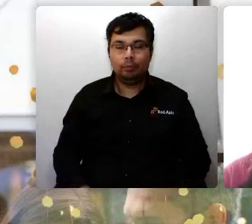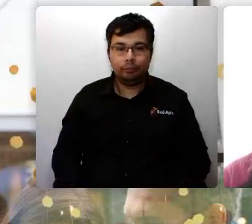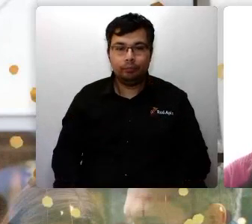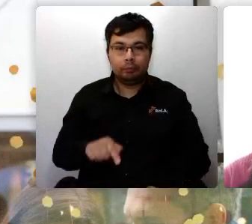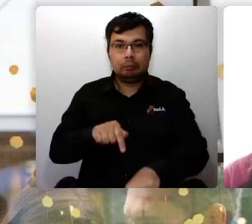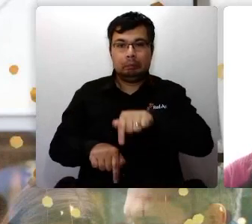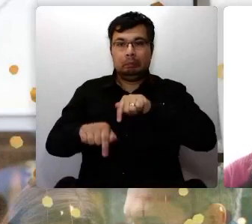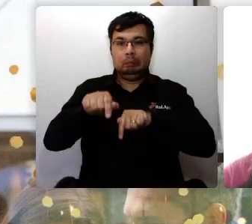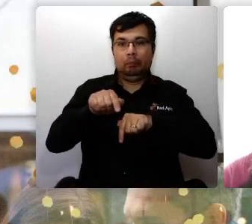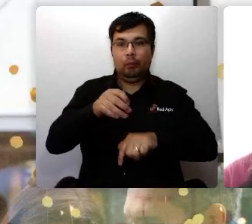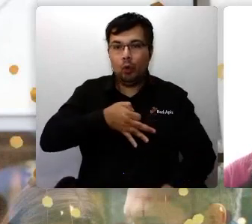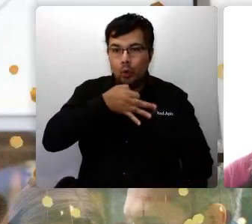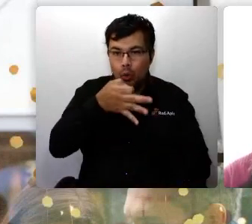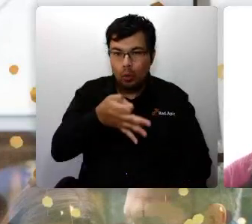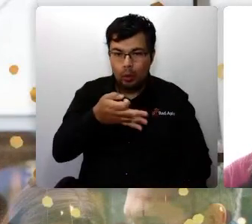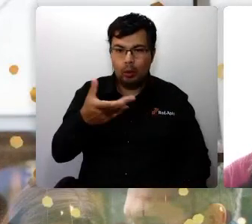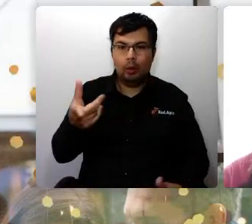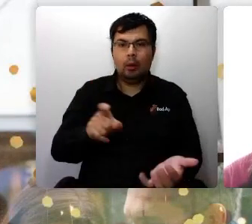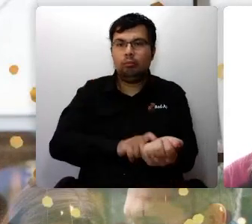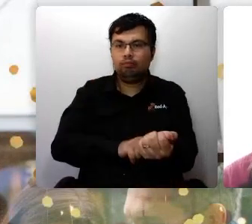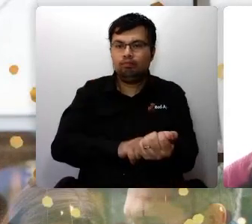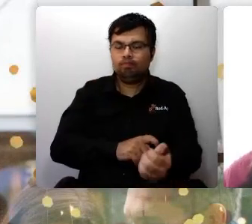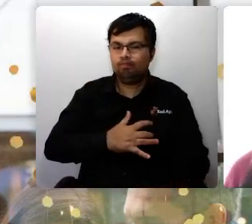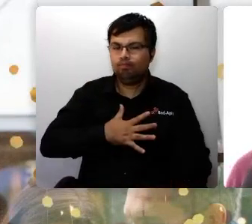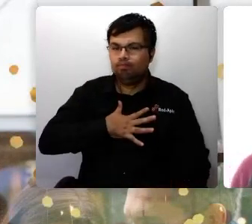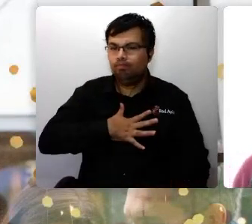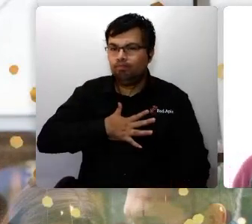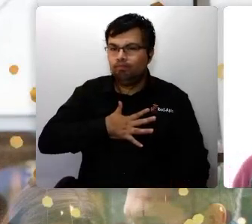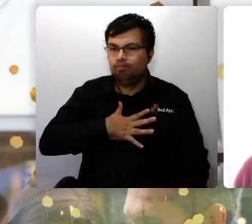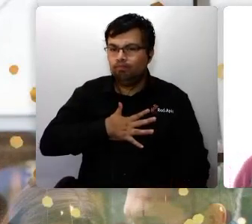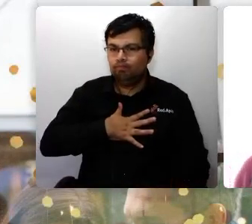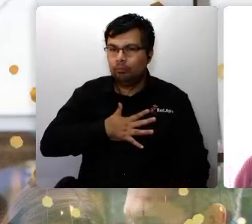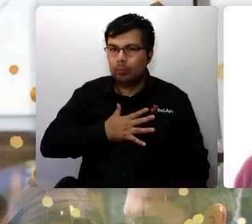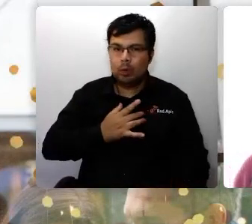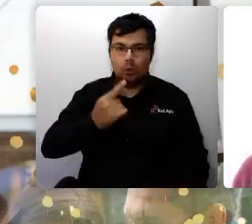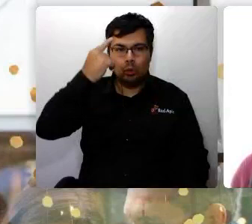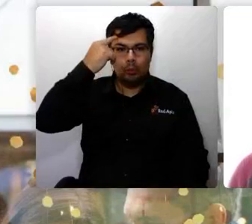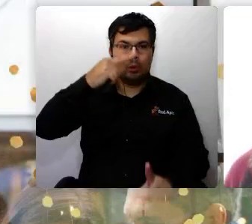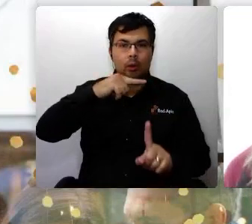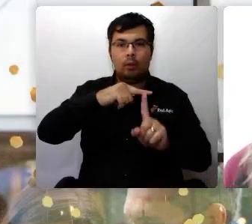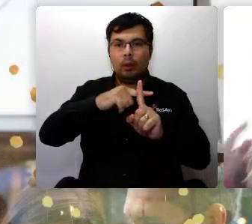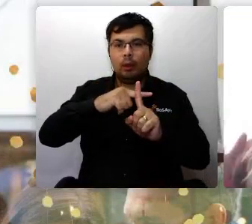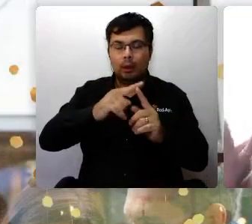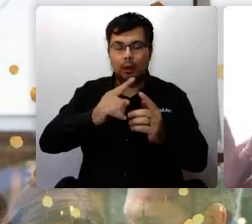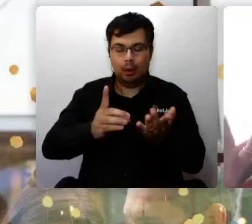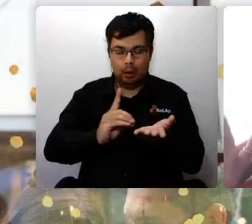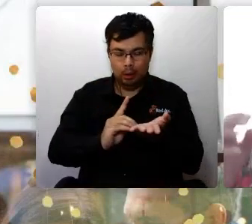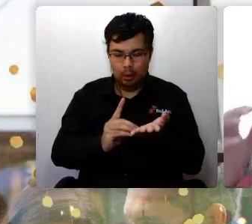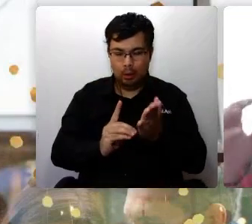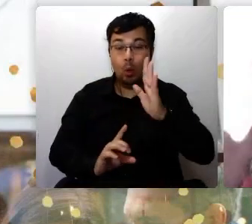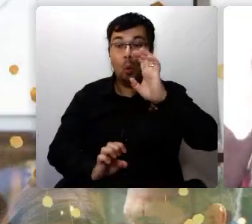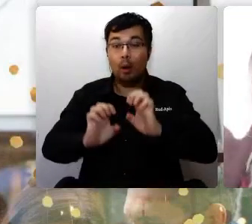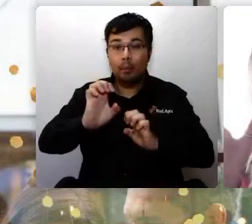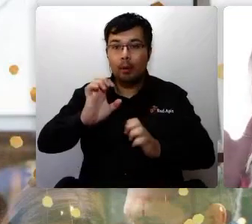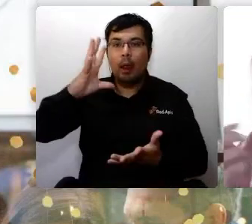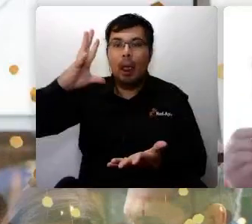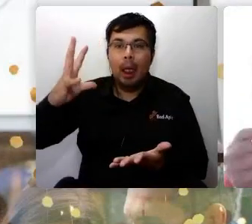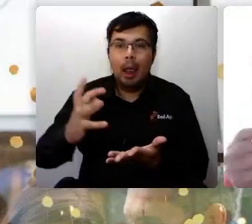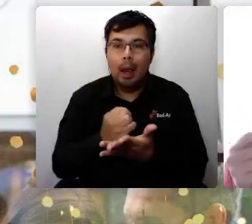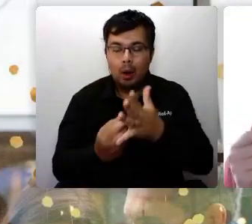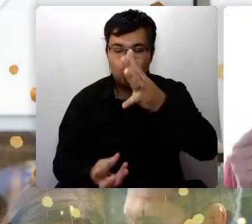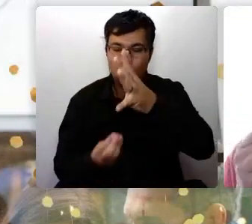Cuando hablo de este comportamiento, pienso en que la ventaja de digitalizar hoy día una empresa es justamente llegar a este cliente, llegar a este nuevo